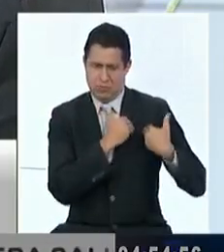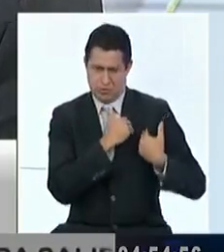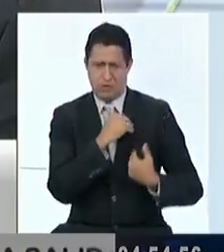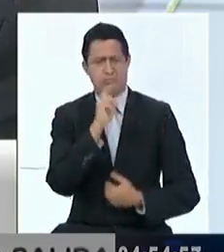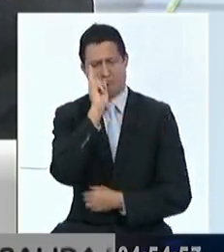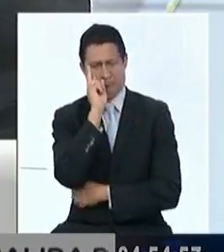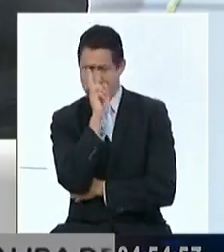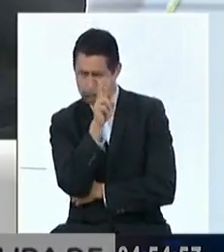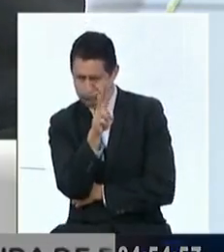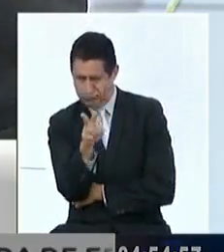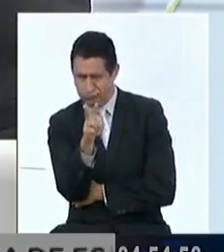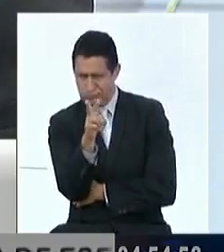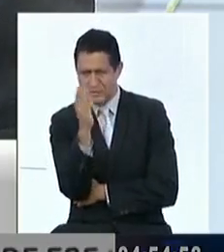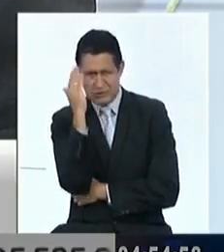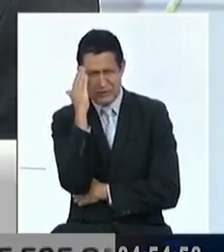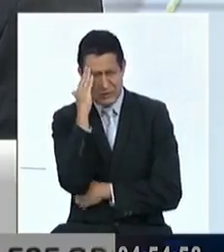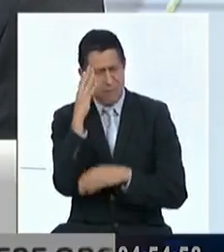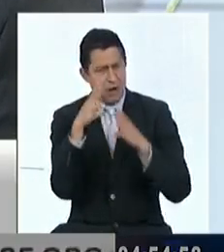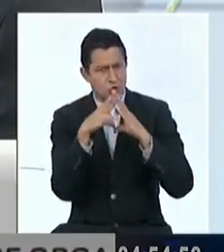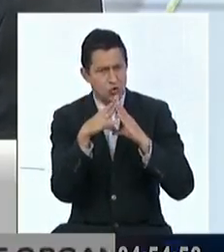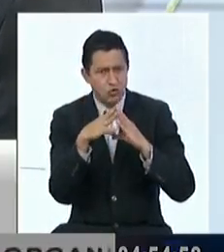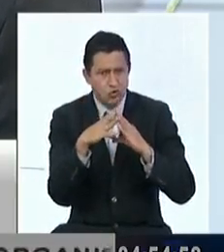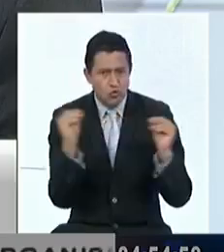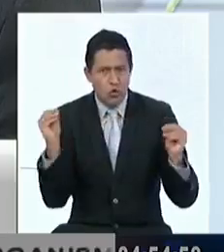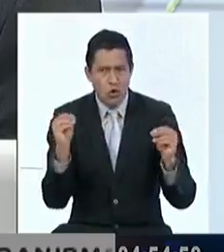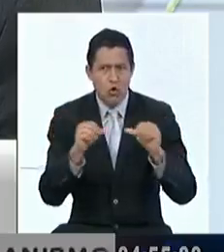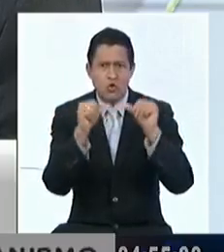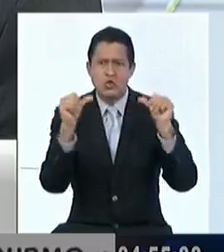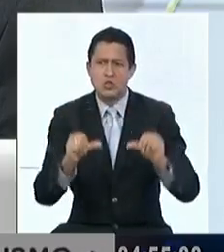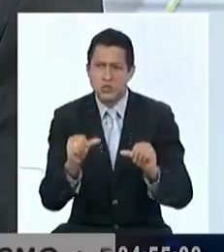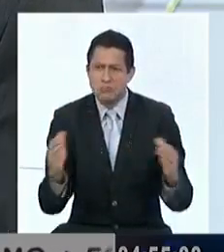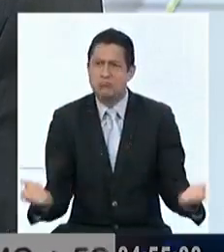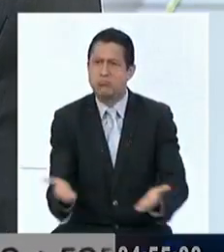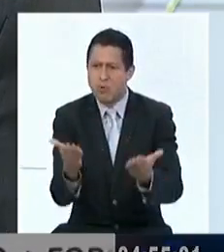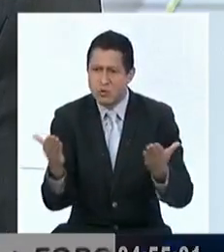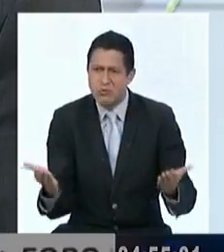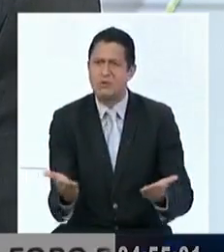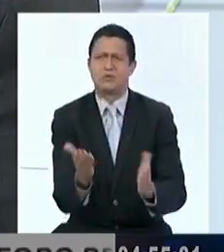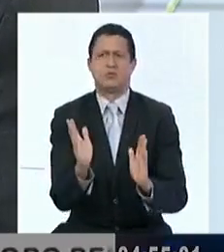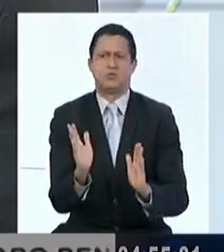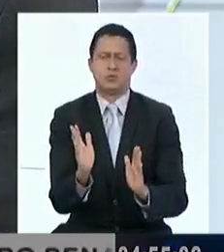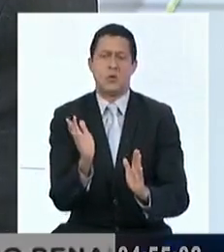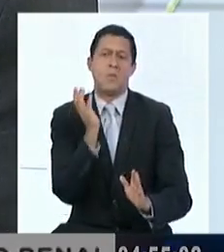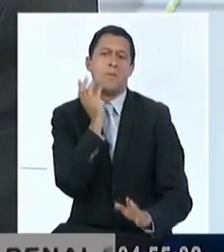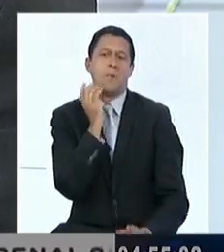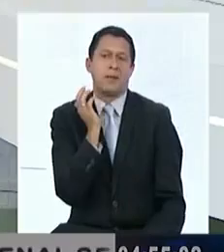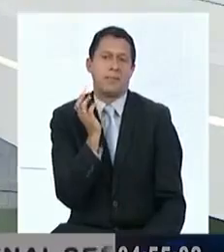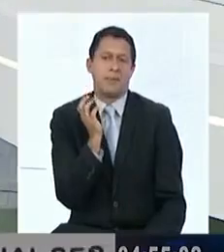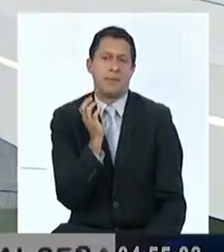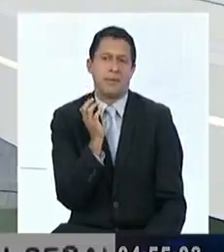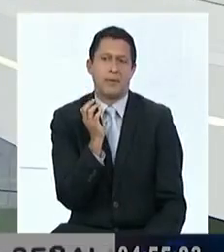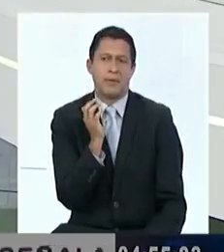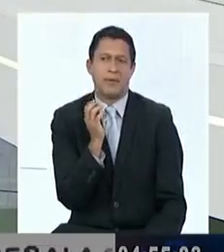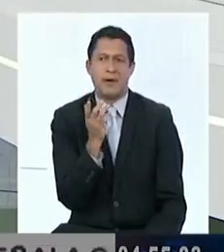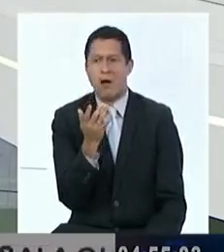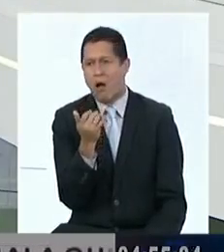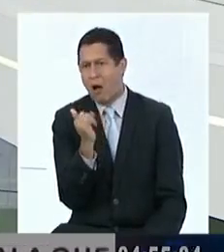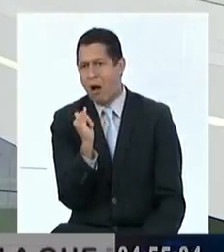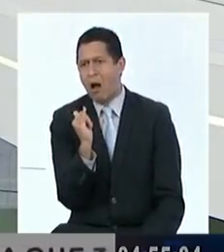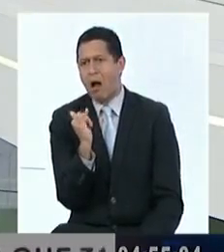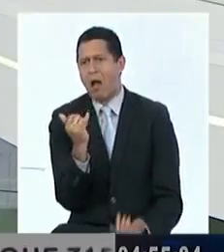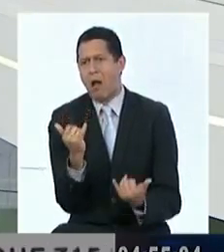esté maneje todo lo que vendría siendo sistemas de motivación por lo menos hay en